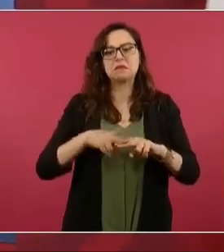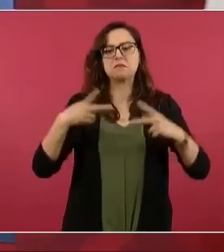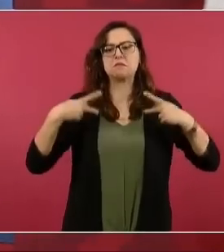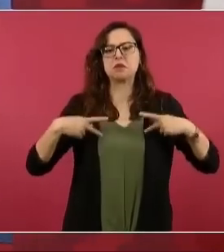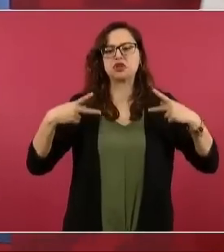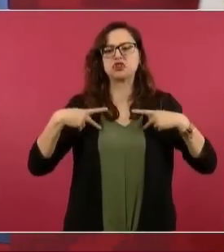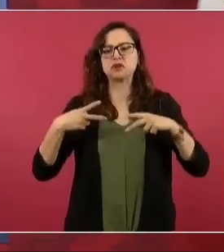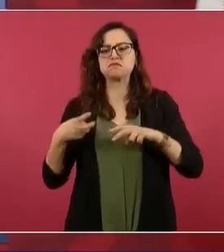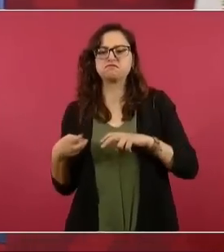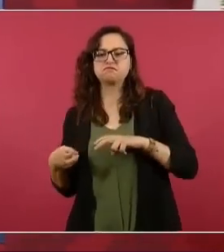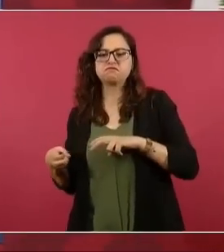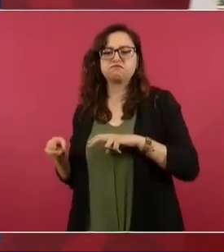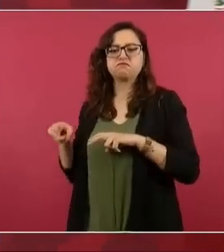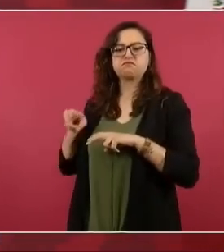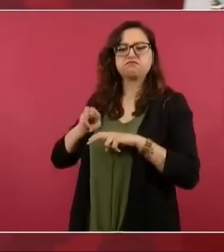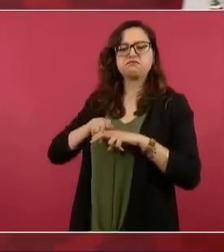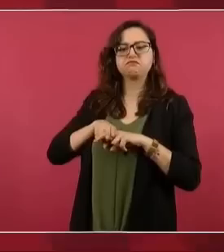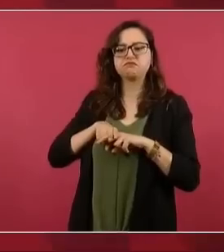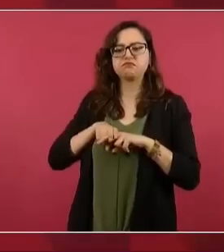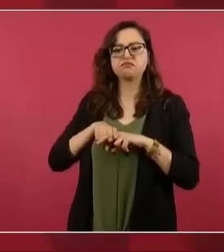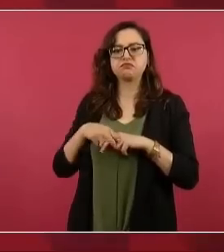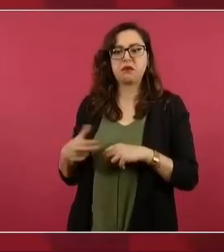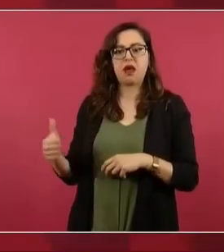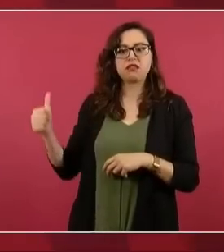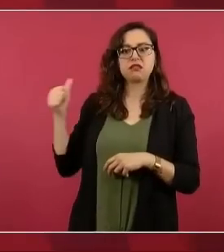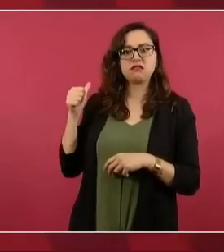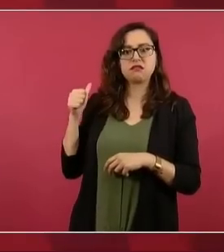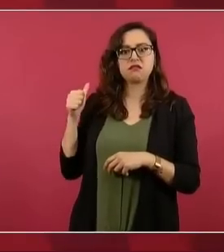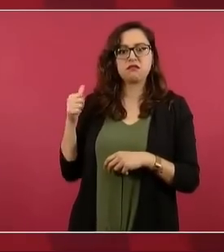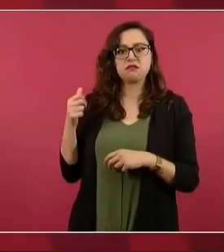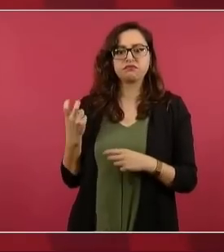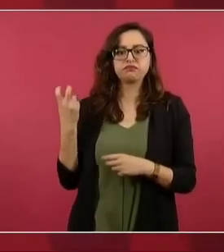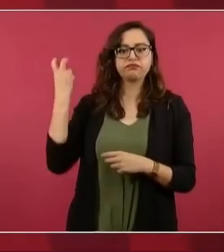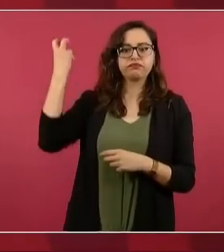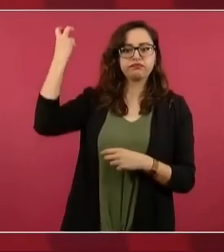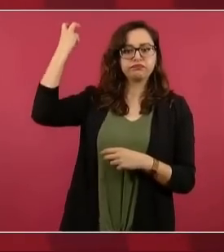a caciques, a ladinos